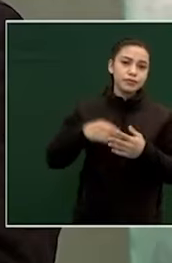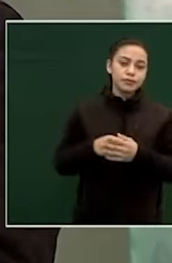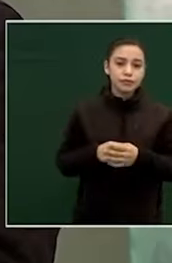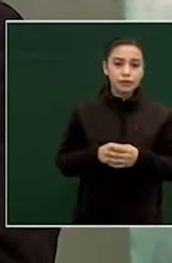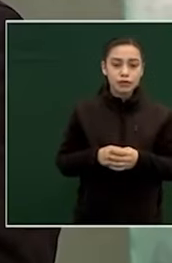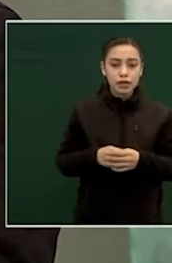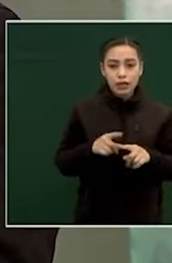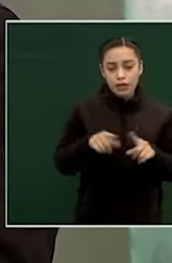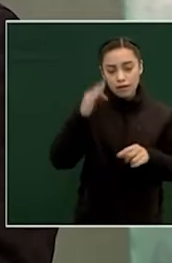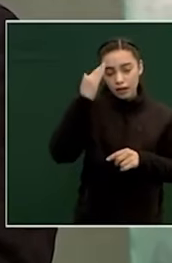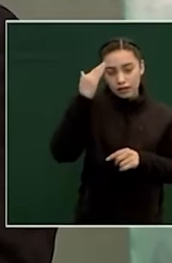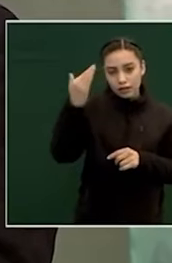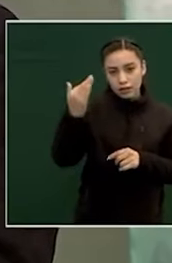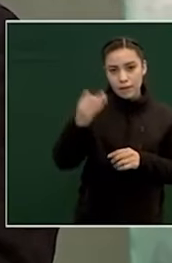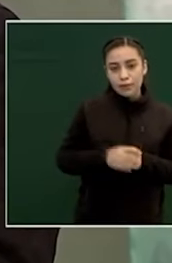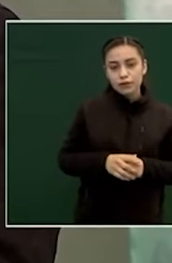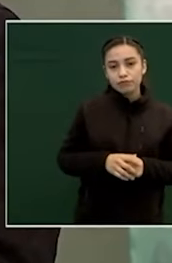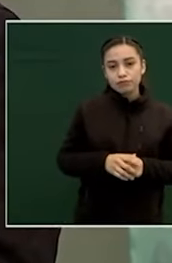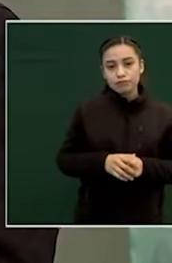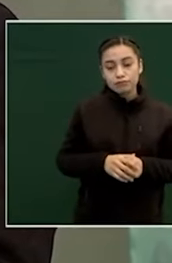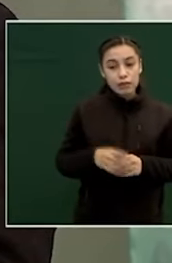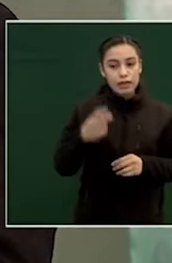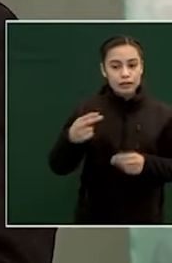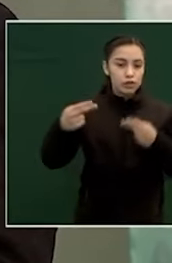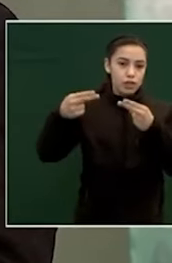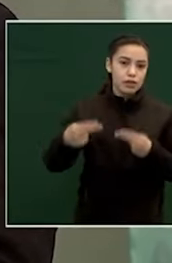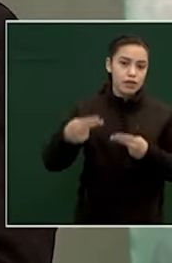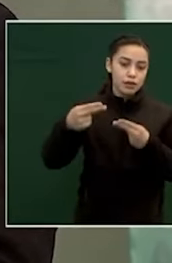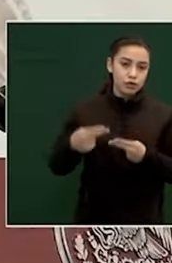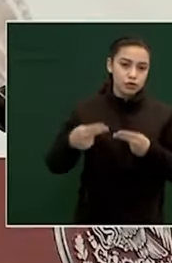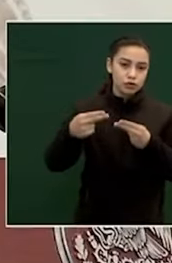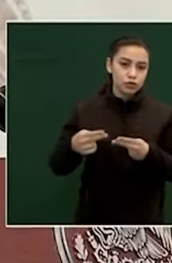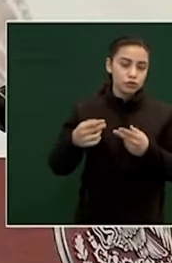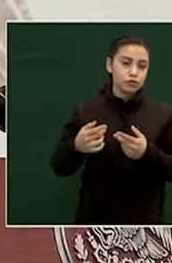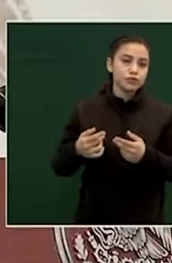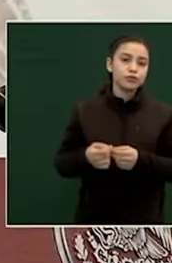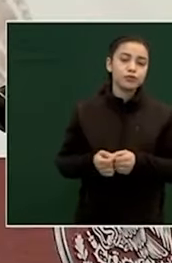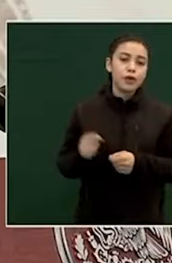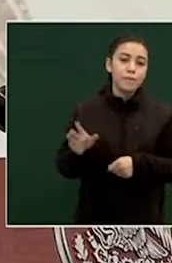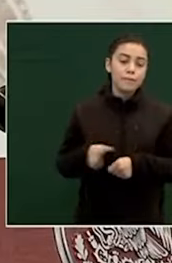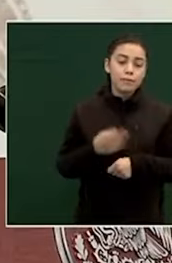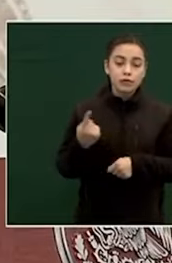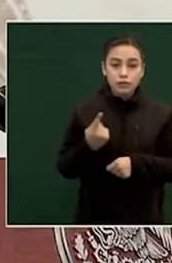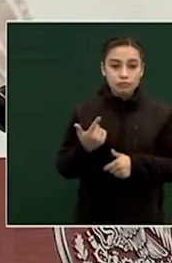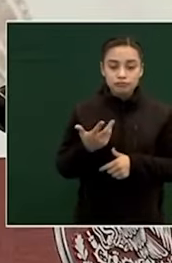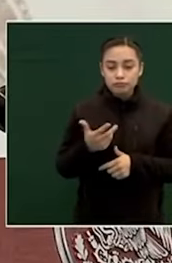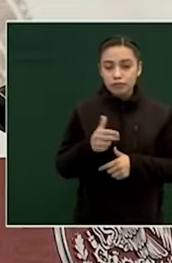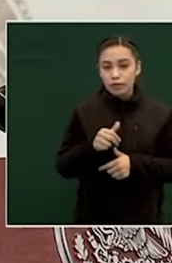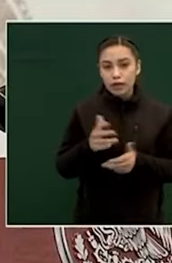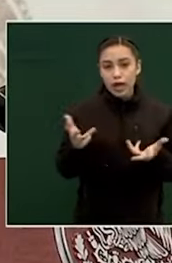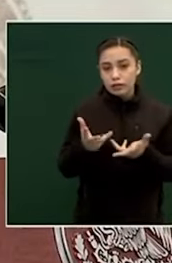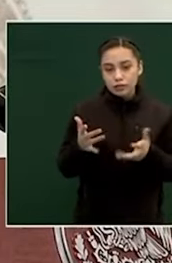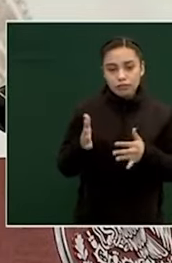evidencias, cuando uno viaja por esos países de las maravillosas ciudades que hay, echan por tierra esa leyenda negra. Entonces, bueno, pues, yo